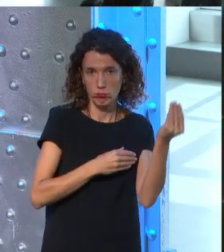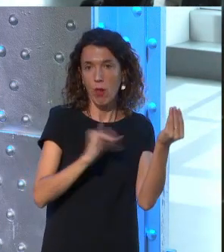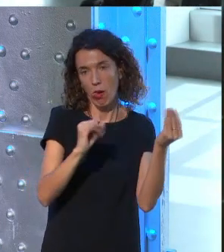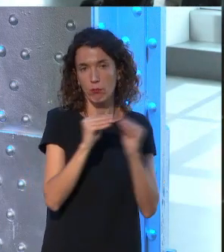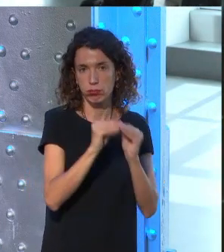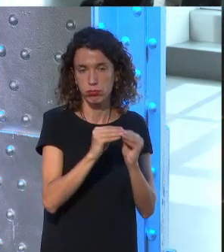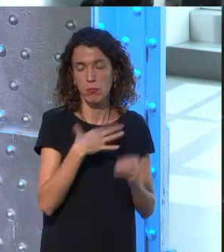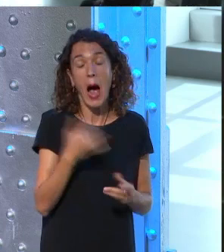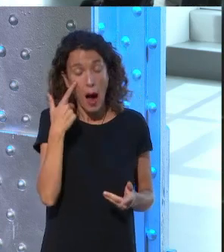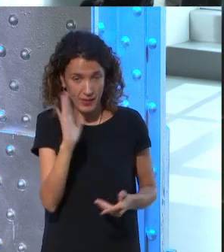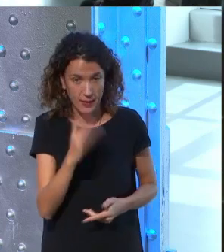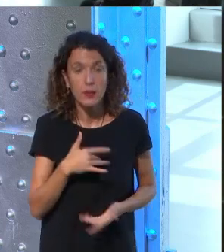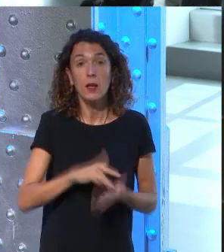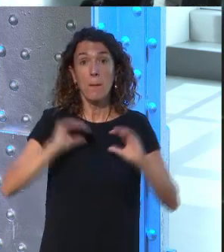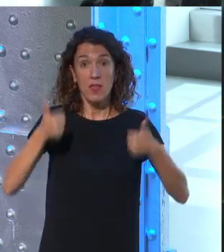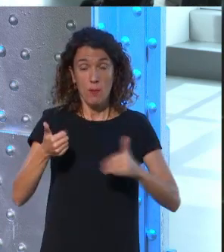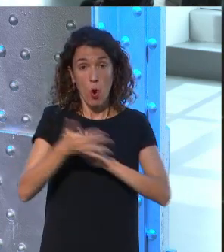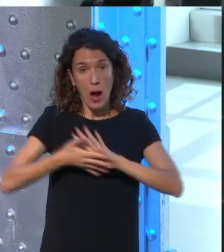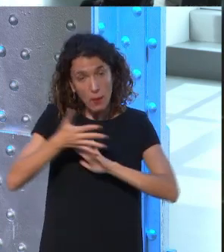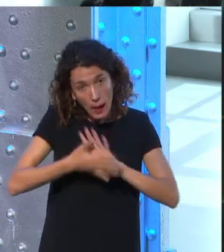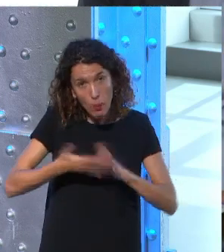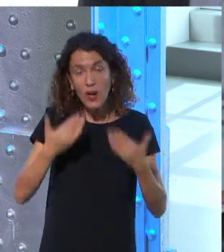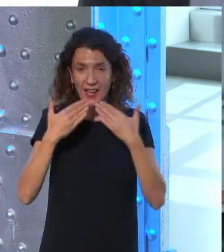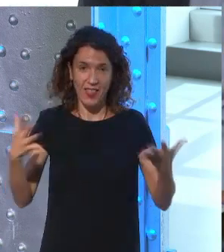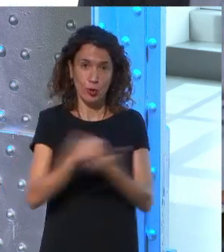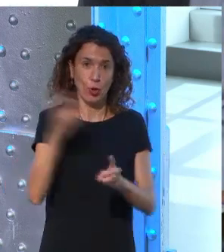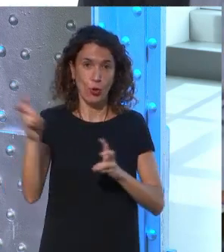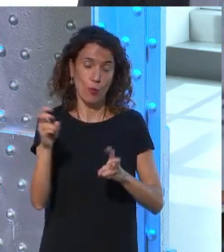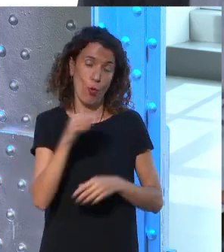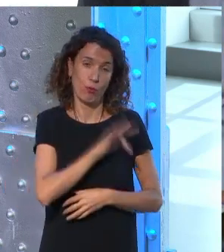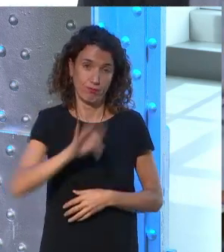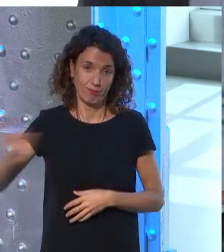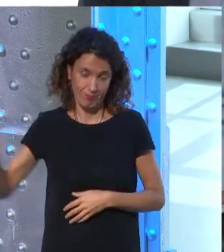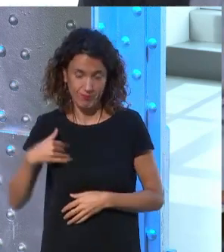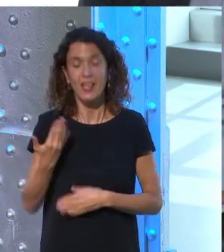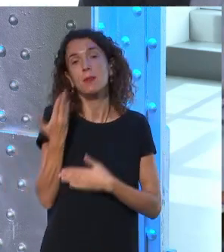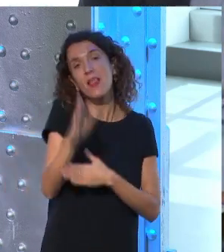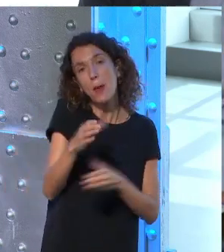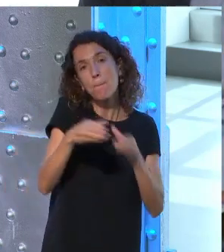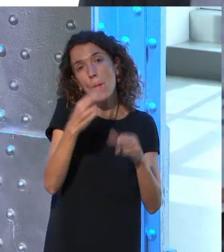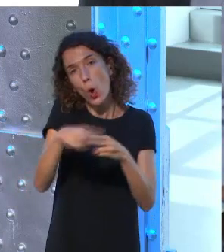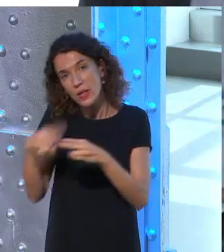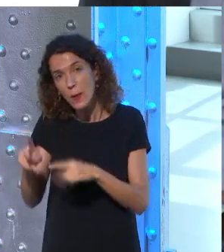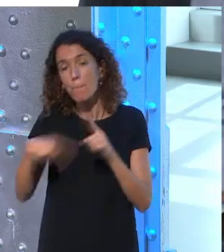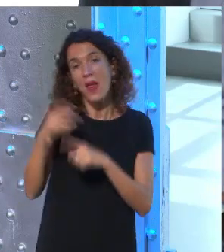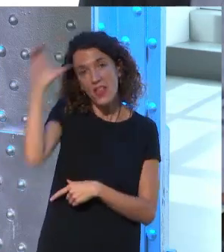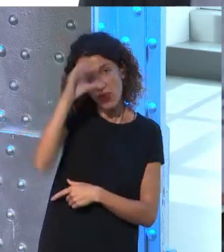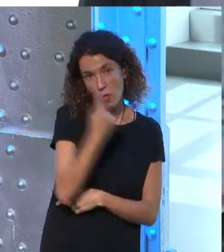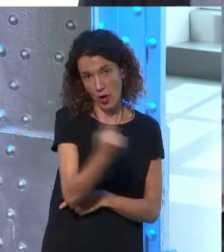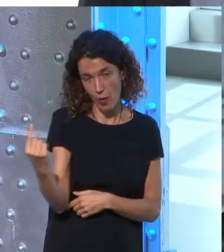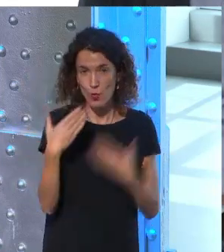Pues vamos a ello. Decíamos al principio y hemos comenzado, muchas gracias a todos por su intervención, los representantes políticos y los científicos